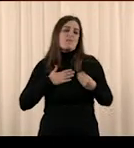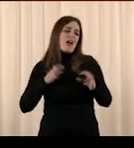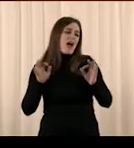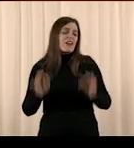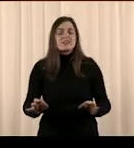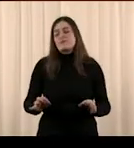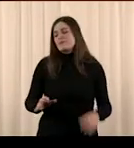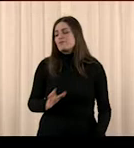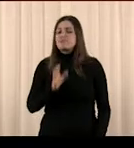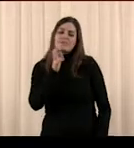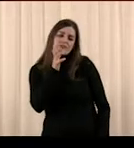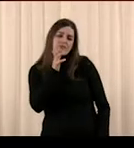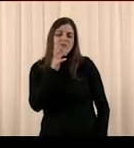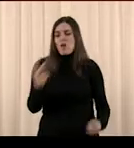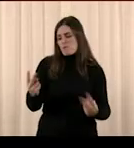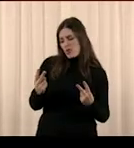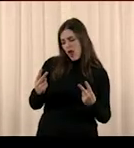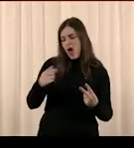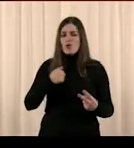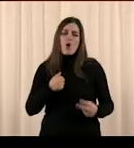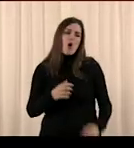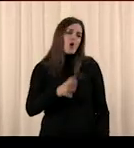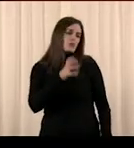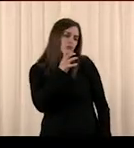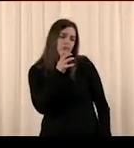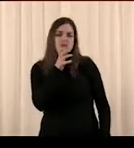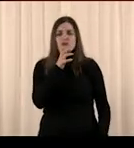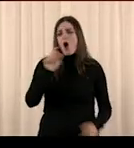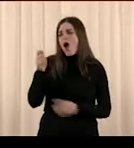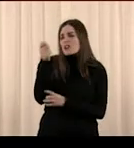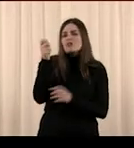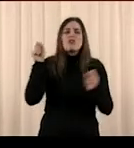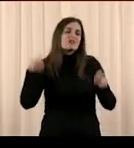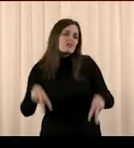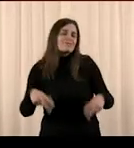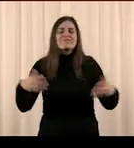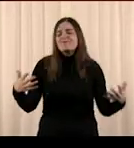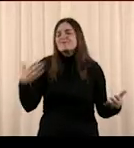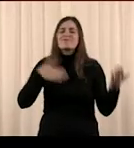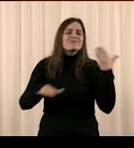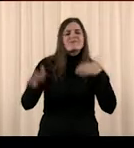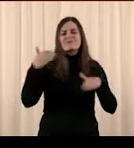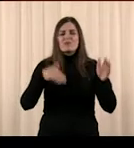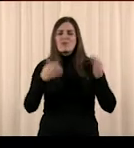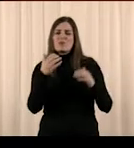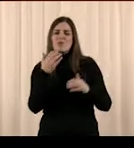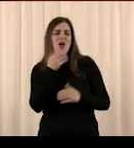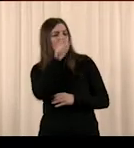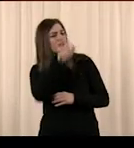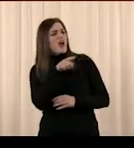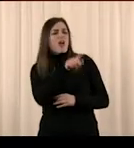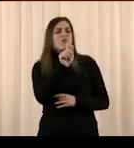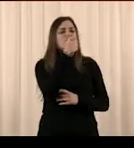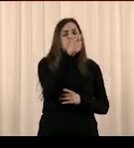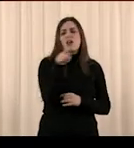terrible, mira lo que me está pasando, no tengo éxito. ¿Por qué esa persona sí tiene éxito